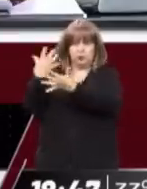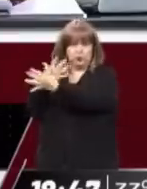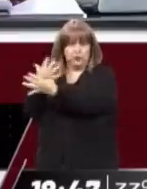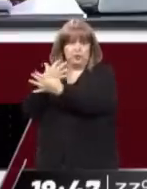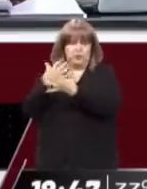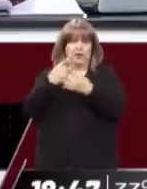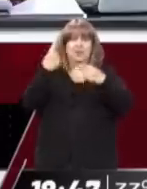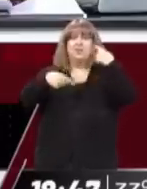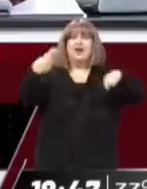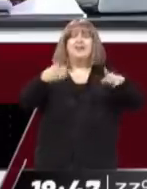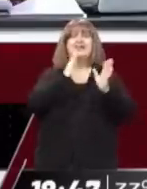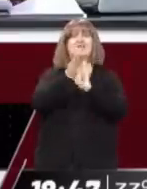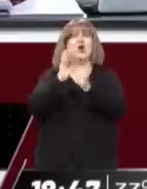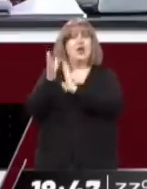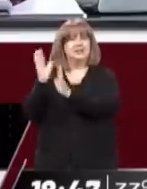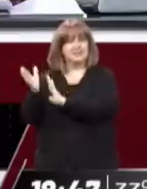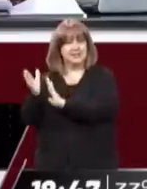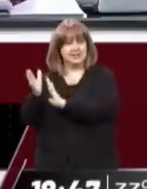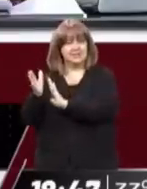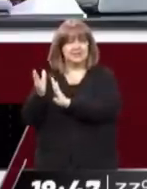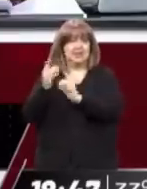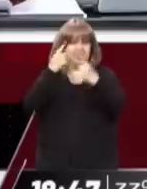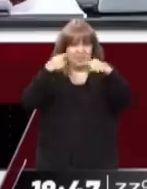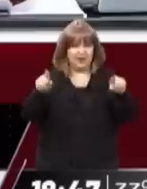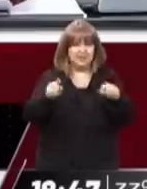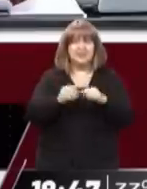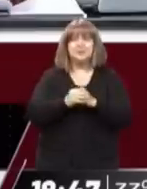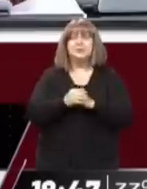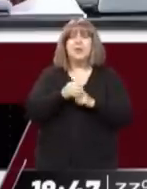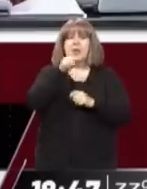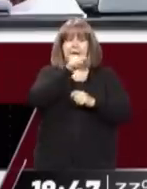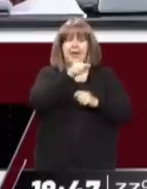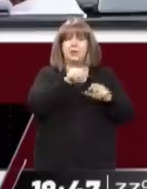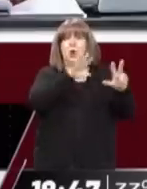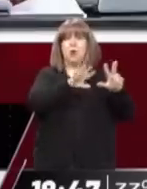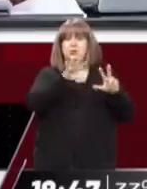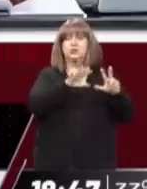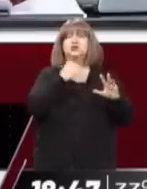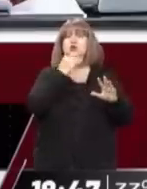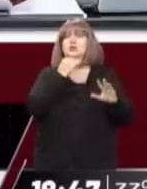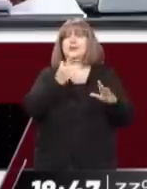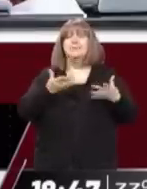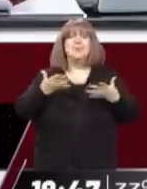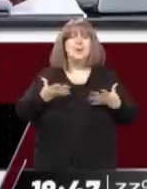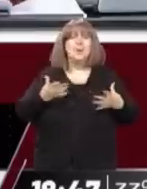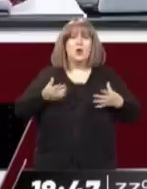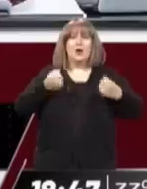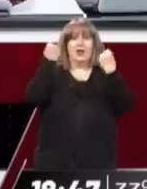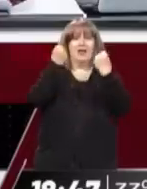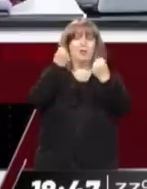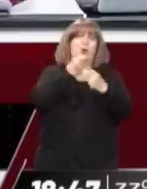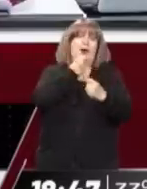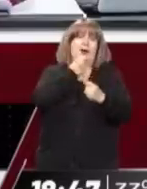Tengamos en cuenta, dentro de los factores de violencia, yo no quiero categorizar al deporte, ni al box, ni